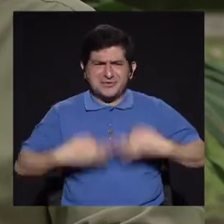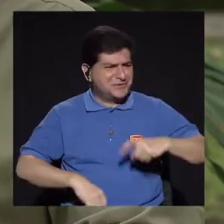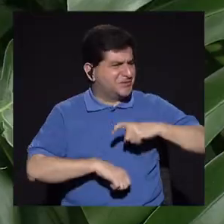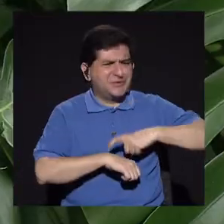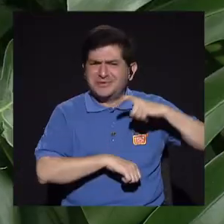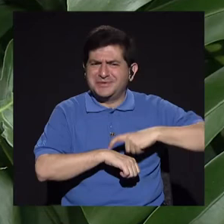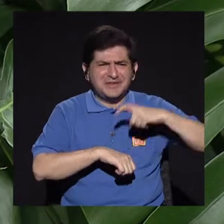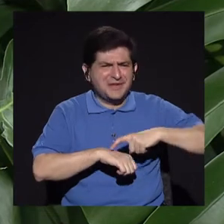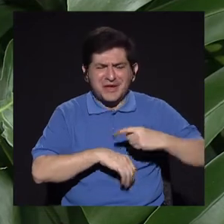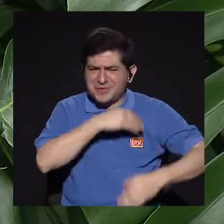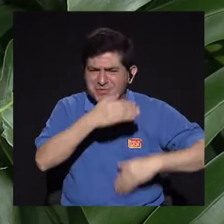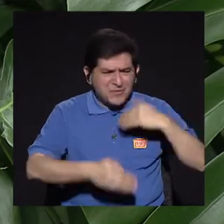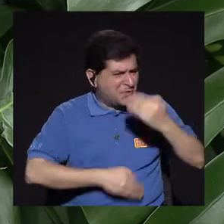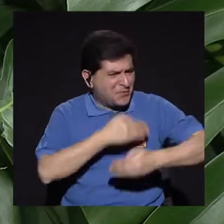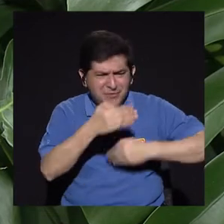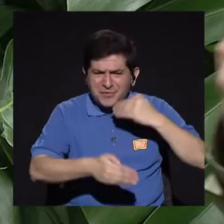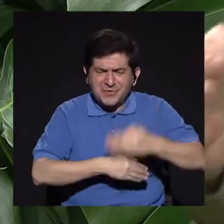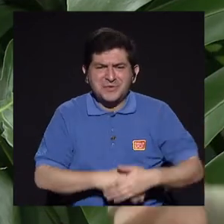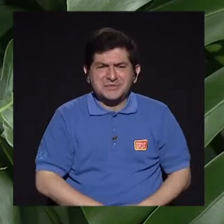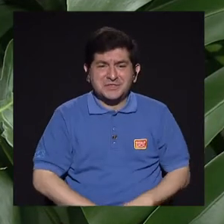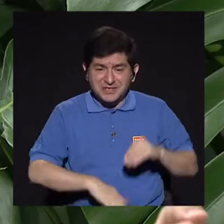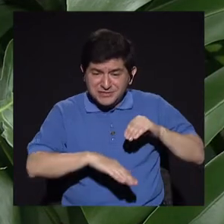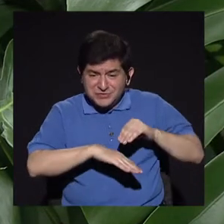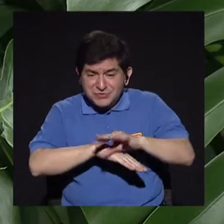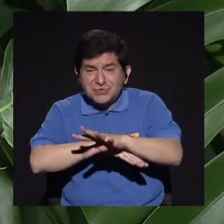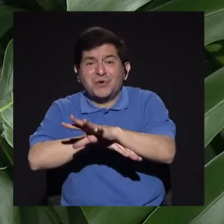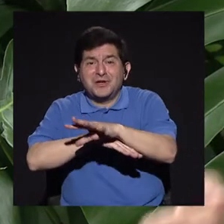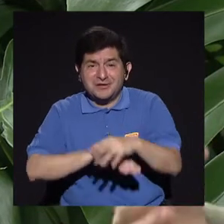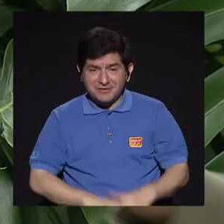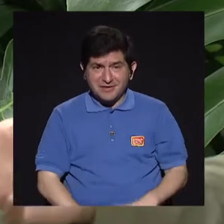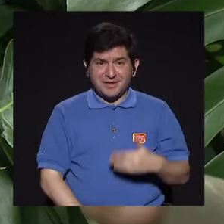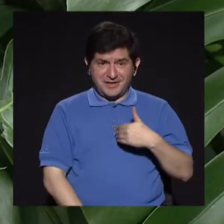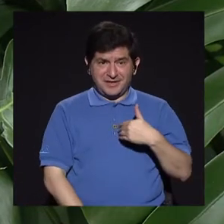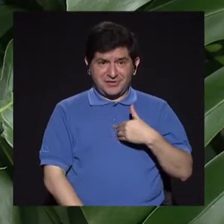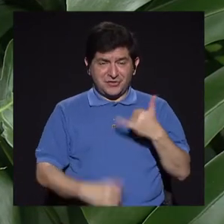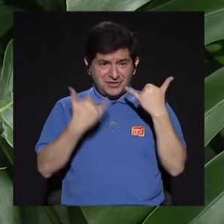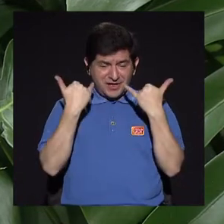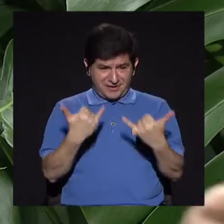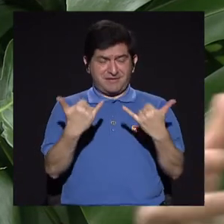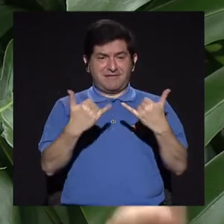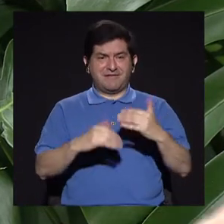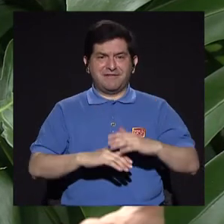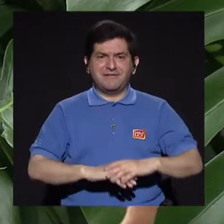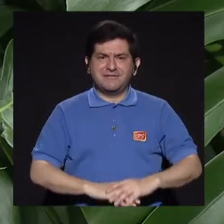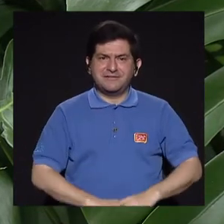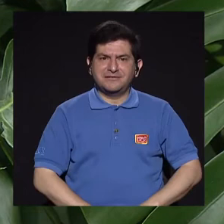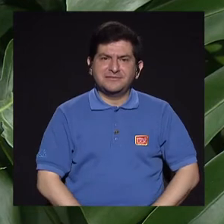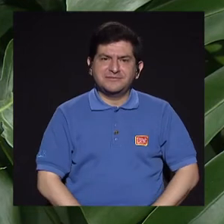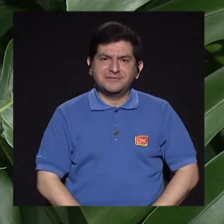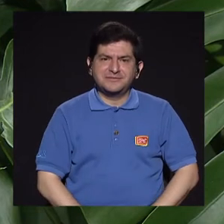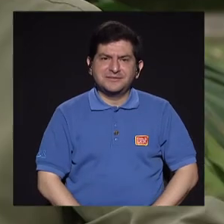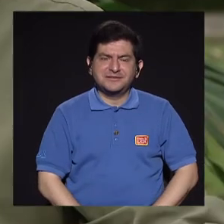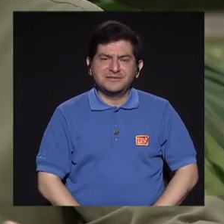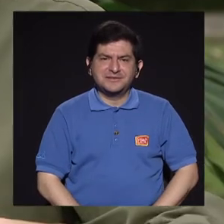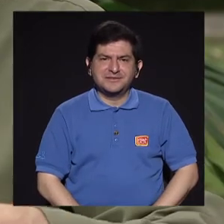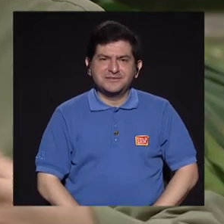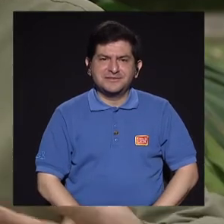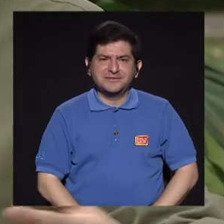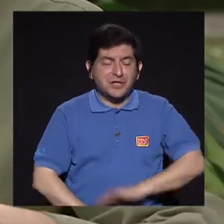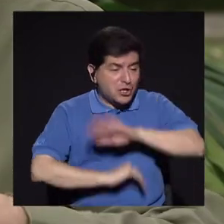había tiempo para que el mecanismo de acción de esa pastilla, que tiene un efecto probado, hiciera ejerciera su acción.